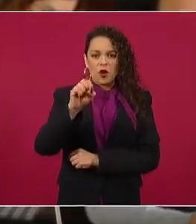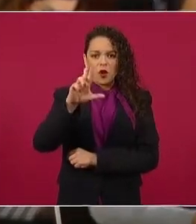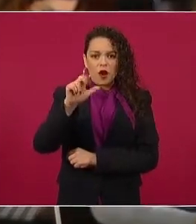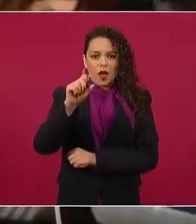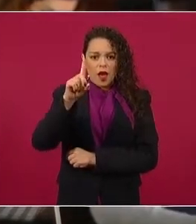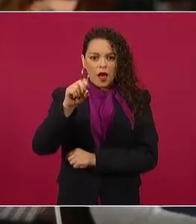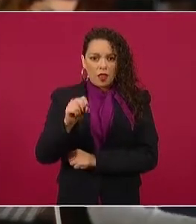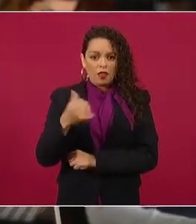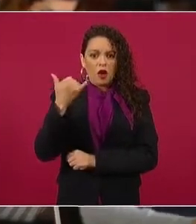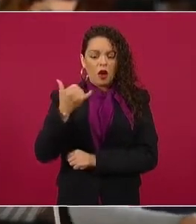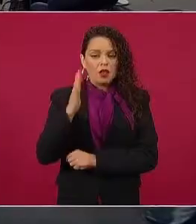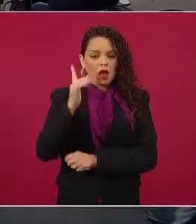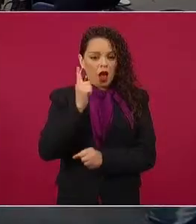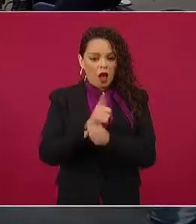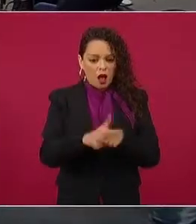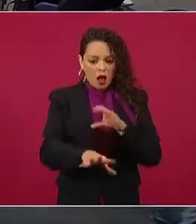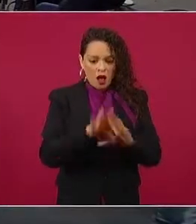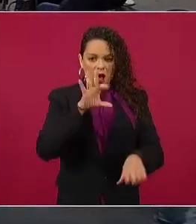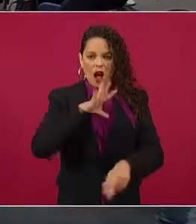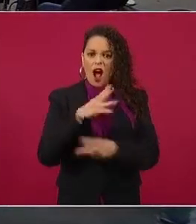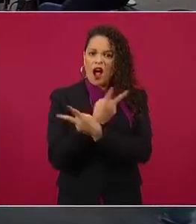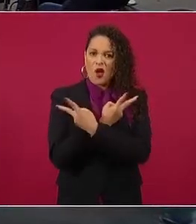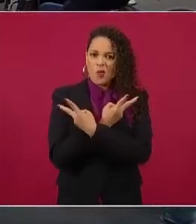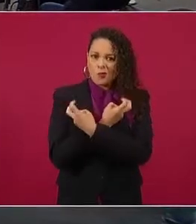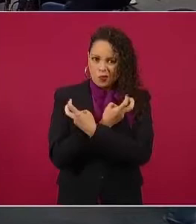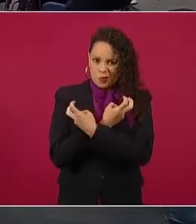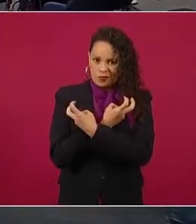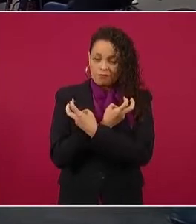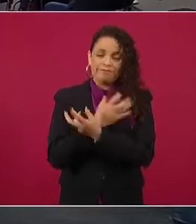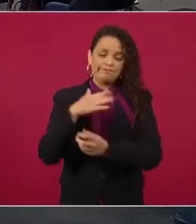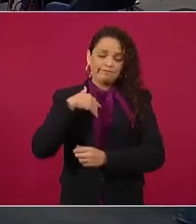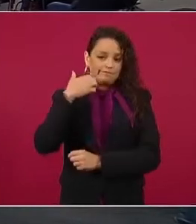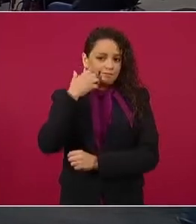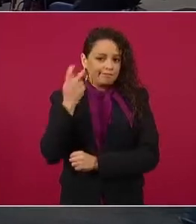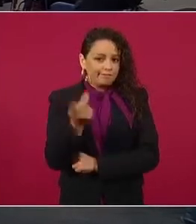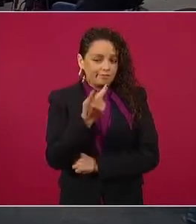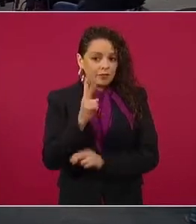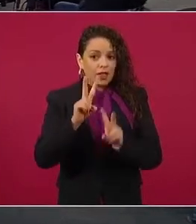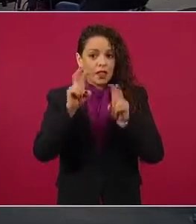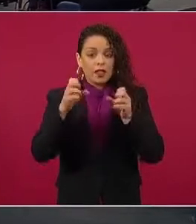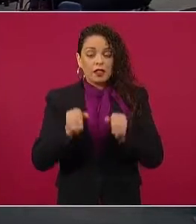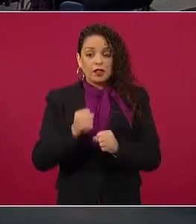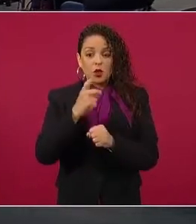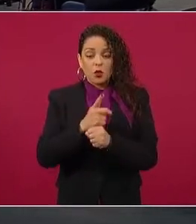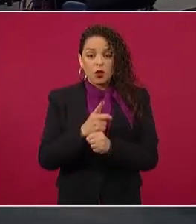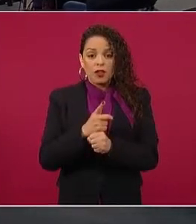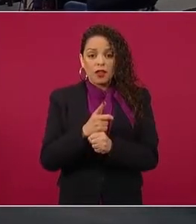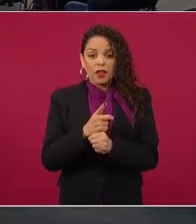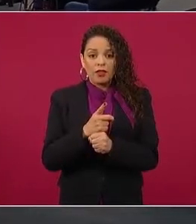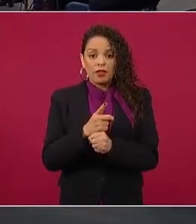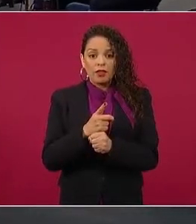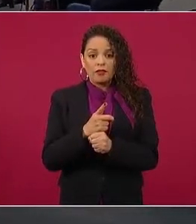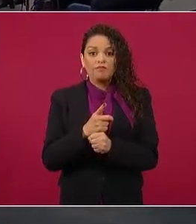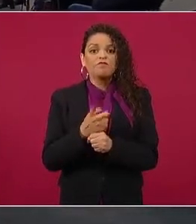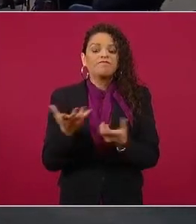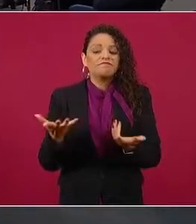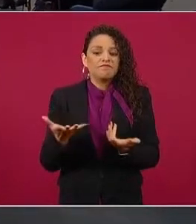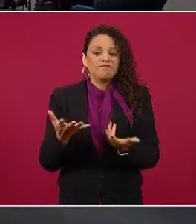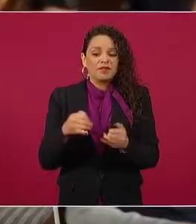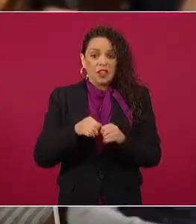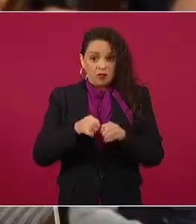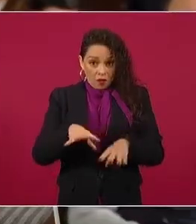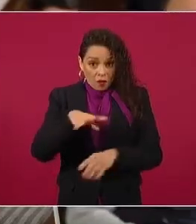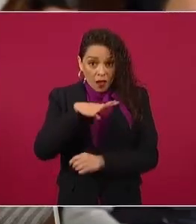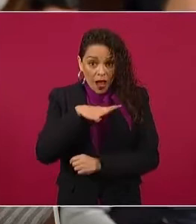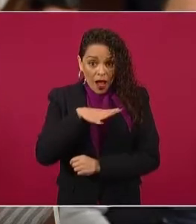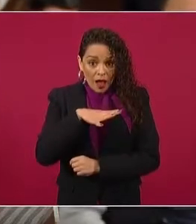óseos. Preguntarle qué información tiene sobre el tema de seguridad en el Estado y qué se va a hacer ahora